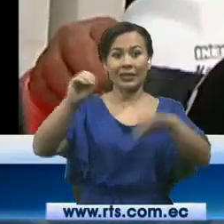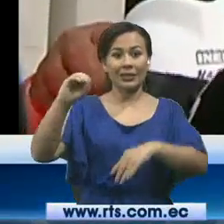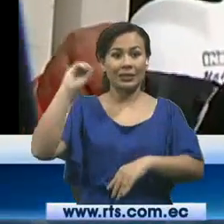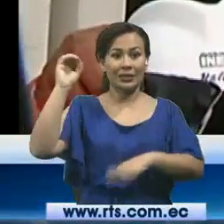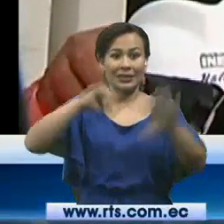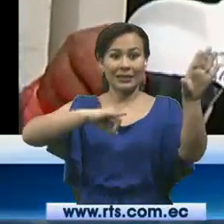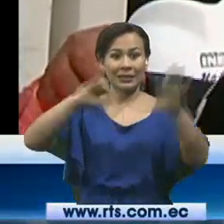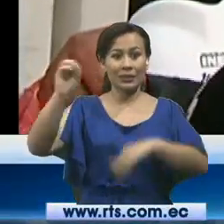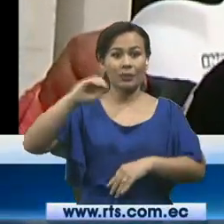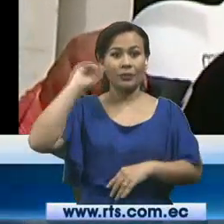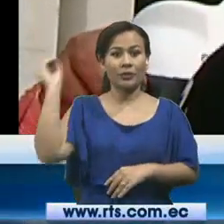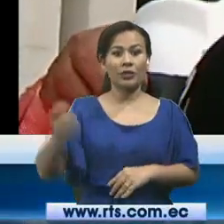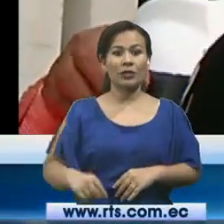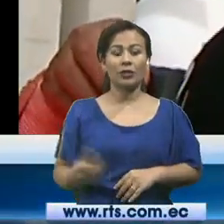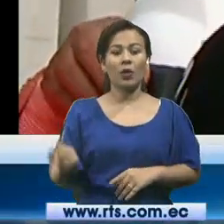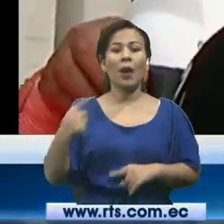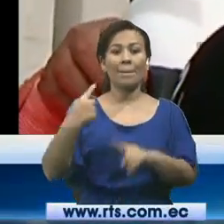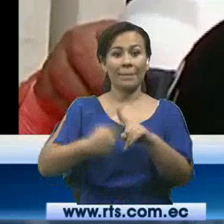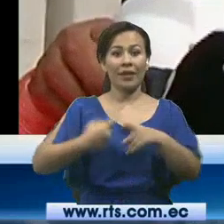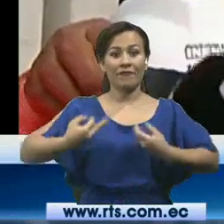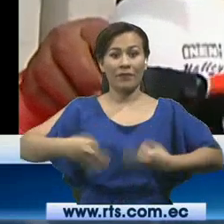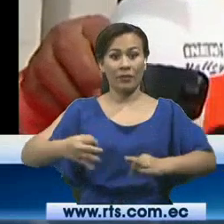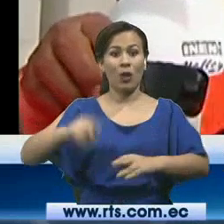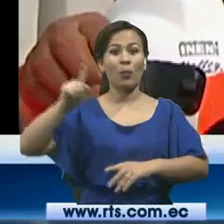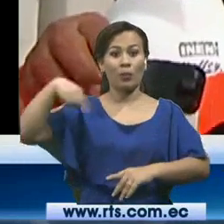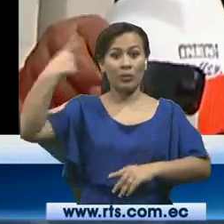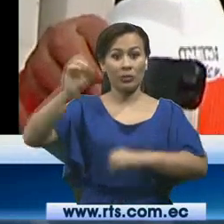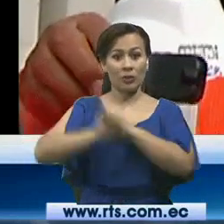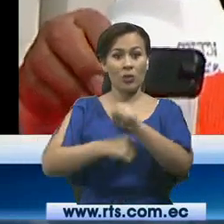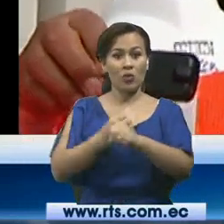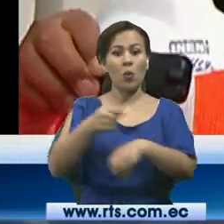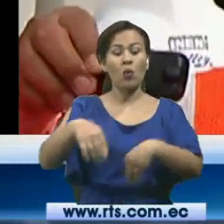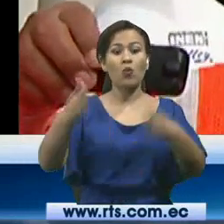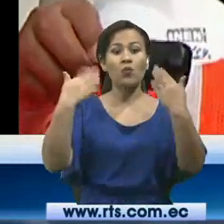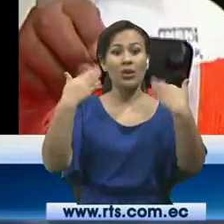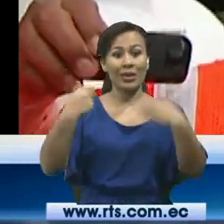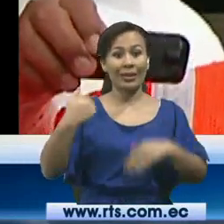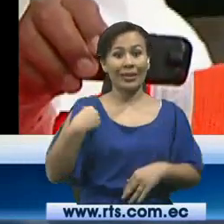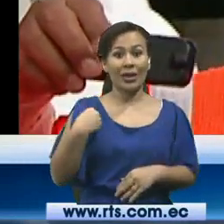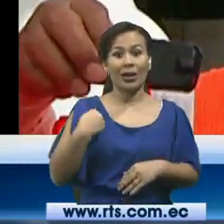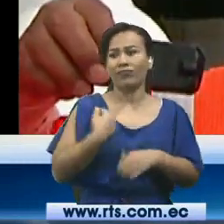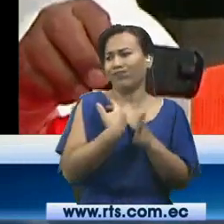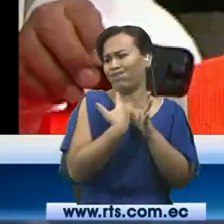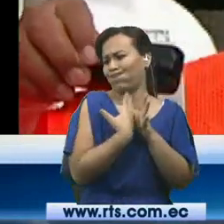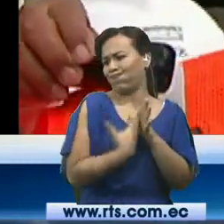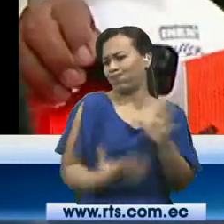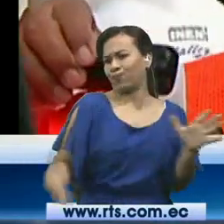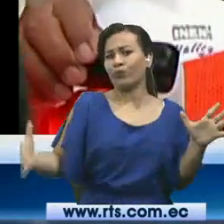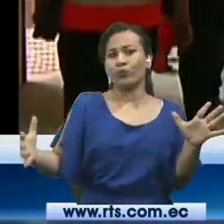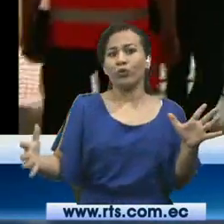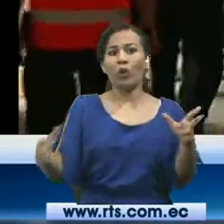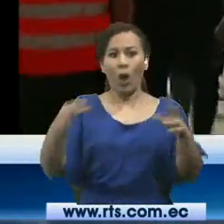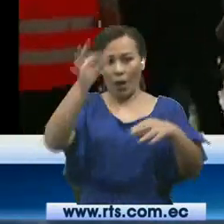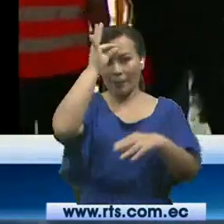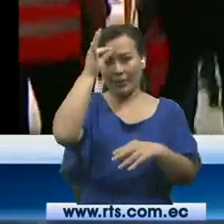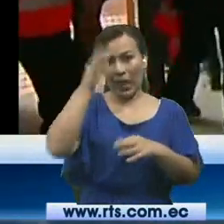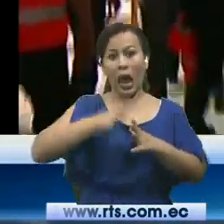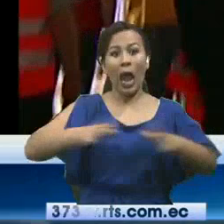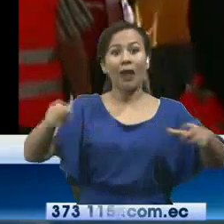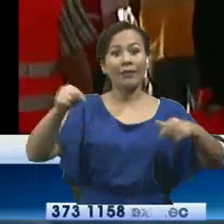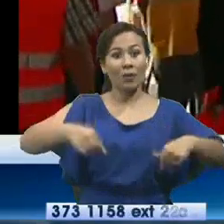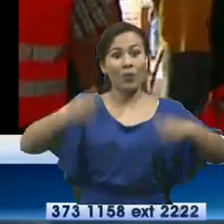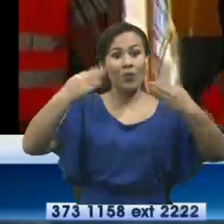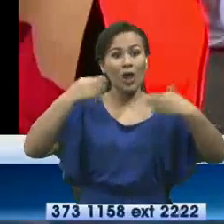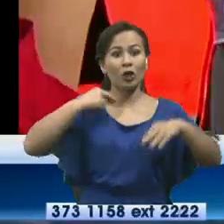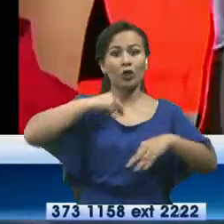a cumplir para que en el mes de febrero Guayaquil cuente con tremendo hospital de 600 camas. Recorrió los puntos en donde